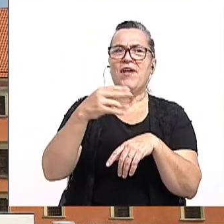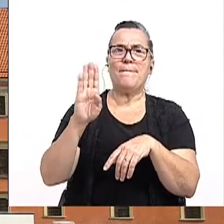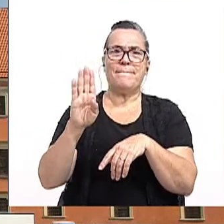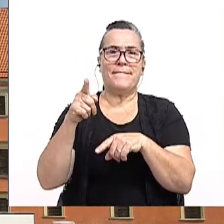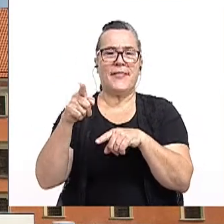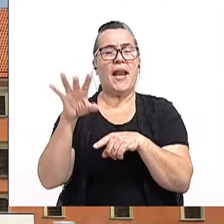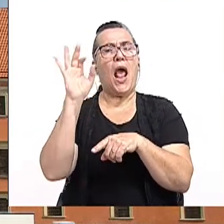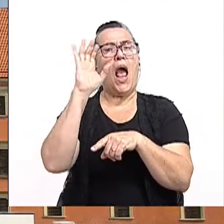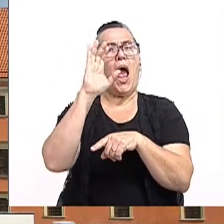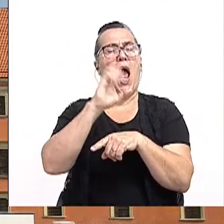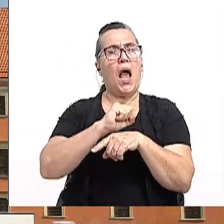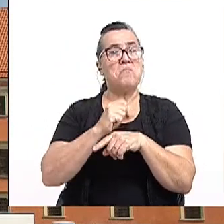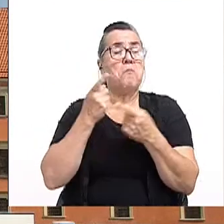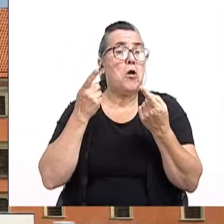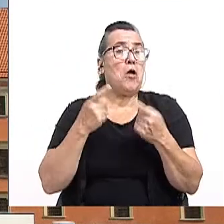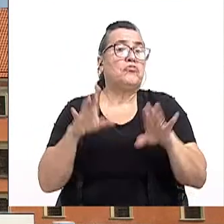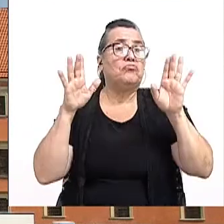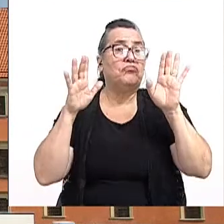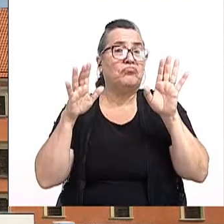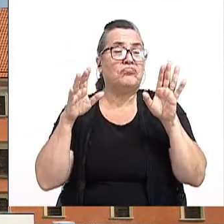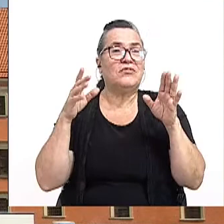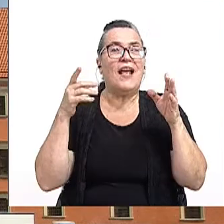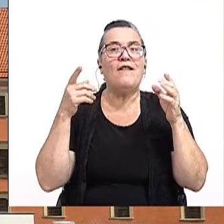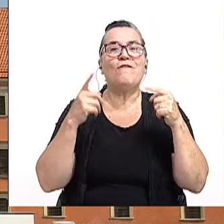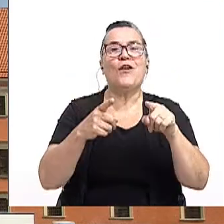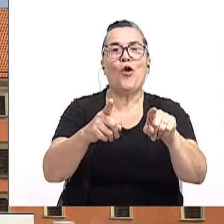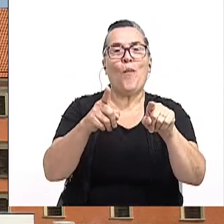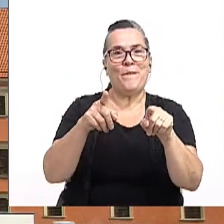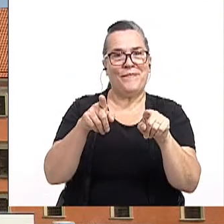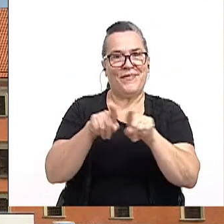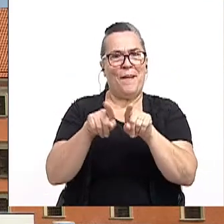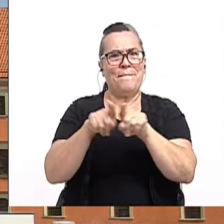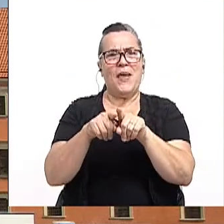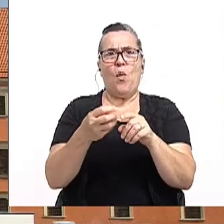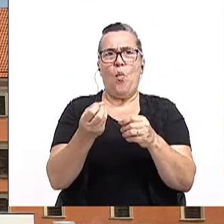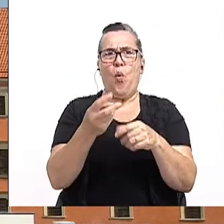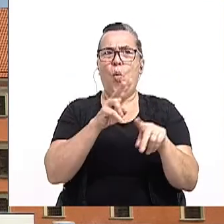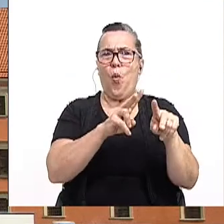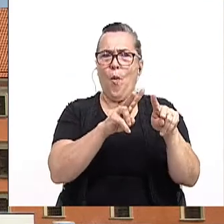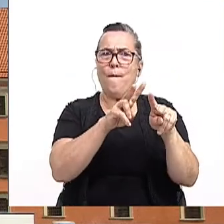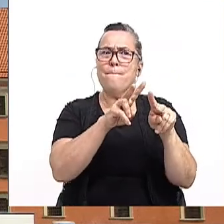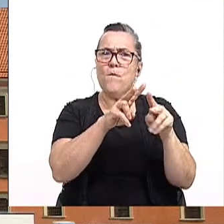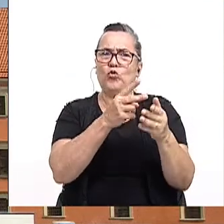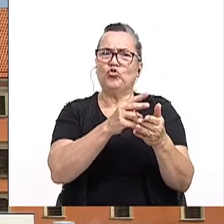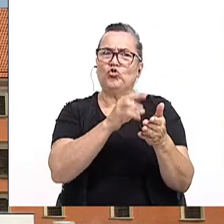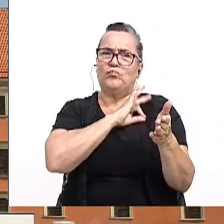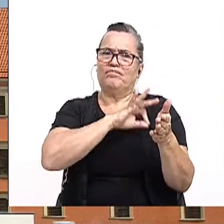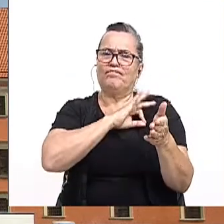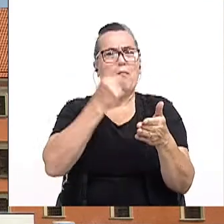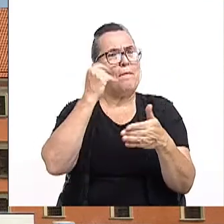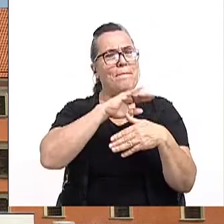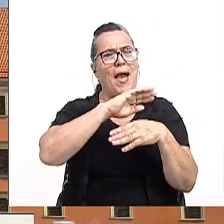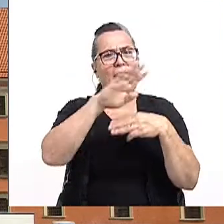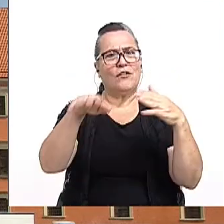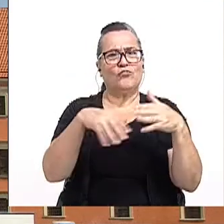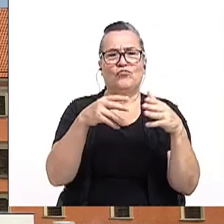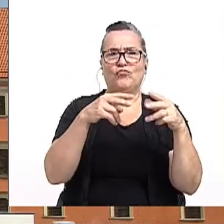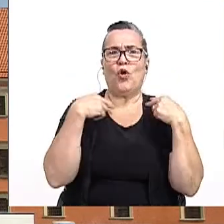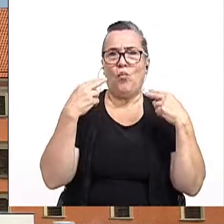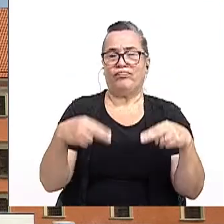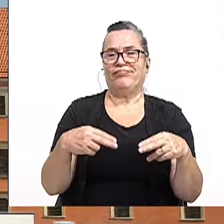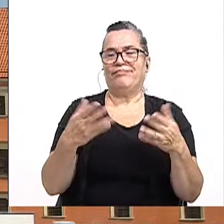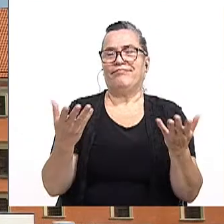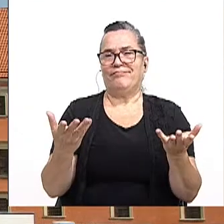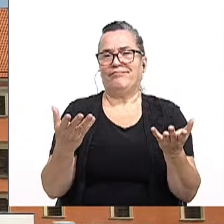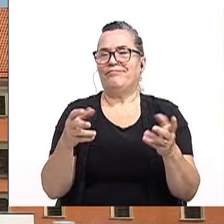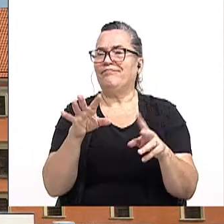por casualidad este fenómeno que también tiene muchos beneficios para la humanidad. Conozcamos más